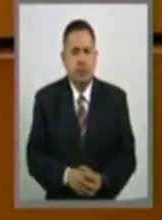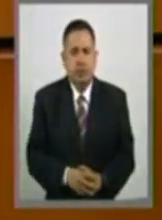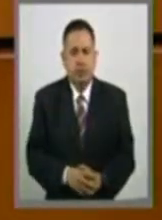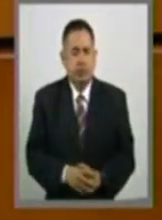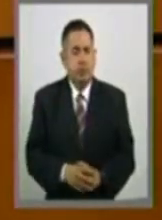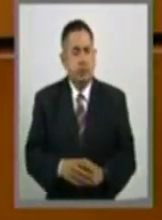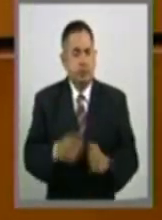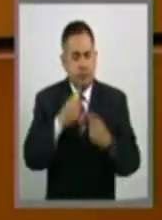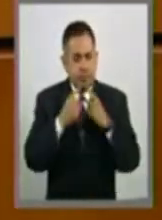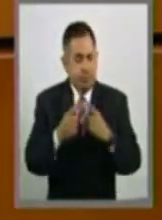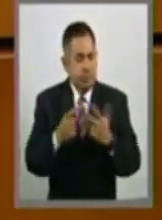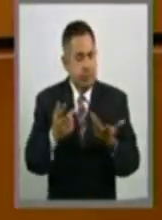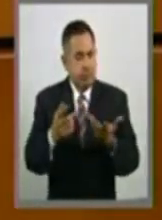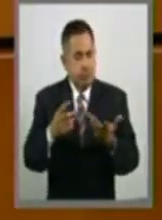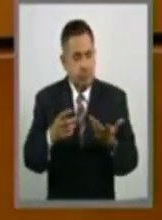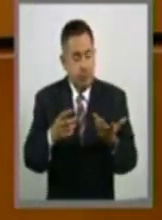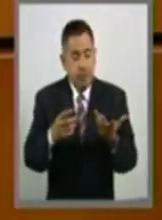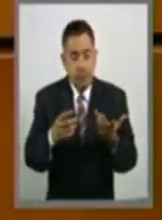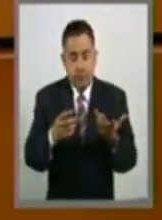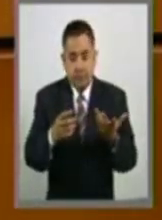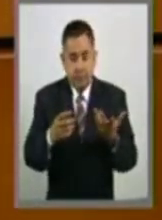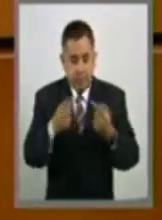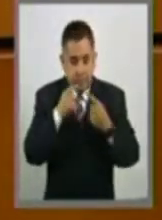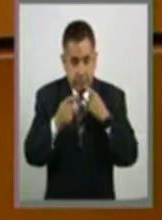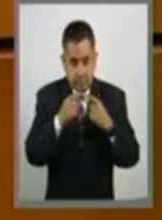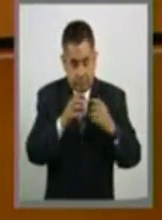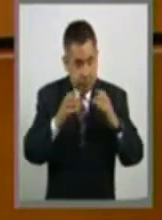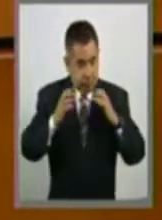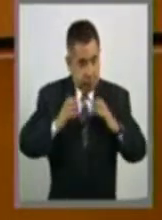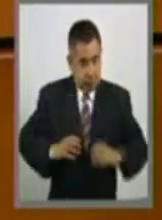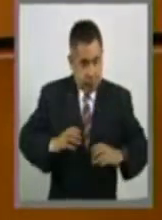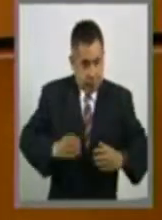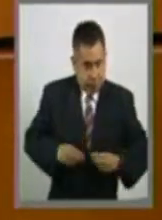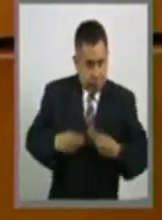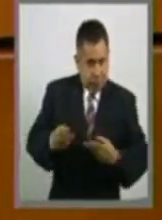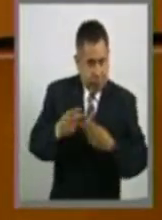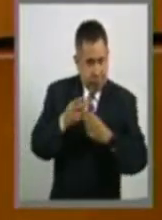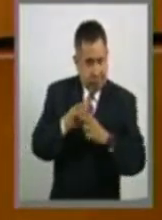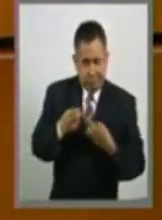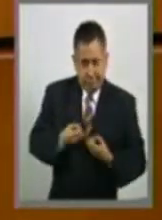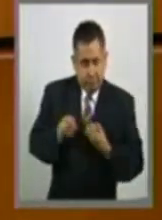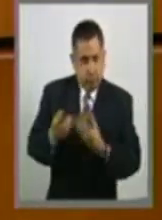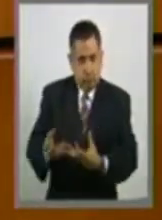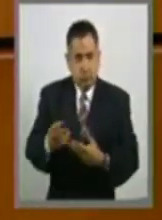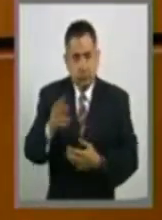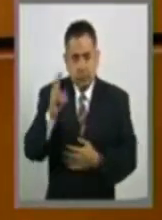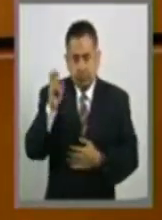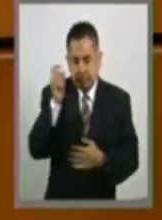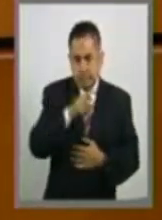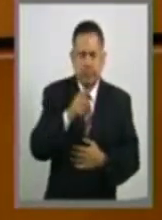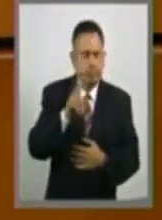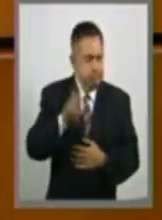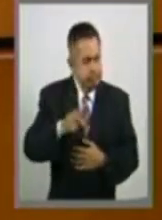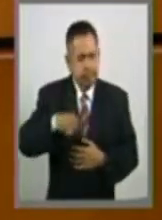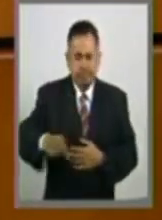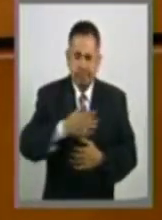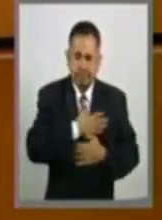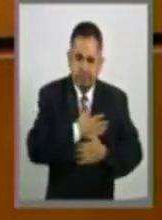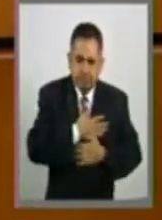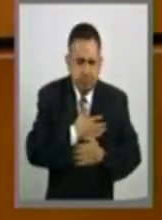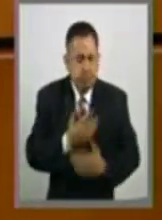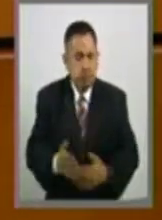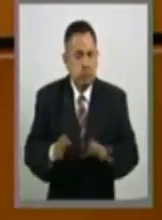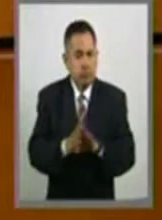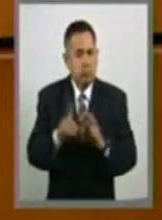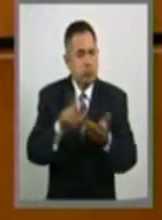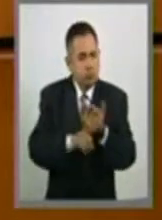de cadavérica es un porcentaje complejo que demanda disposición de la población y la existencia